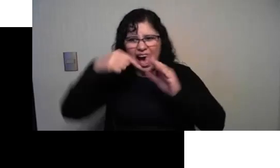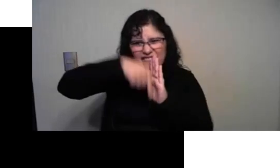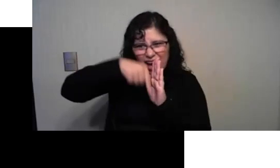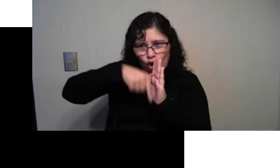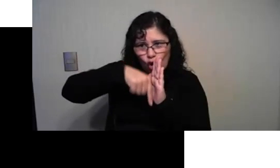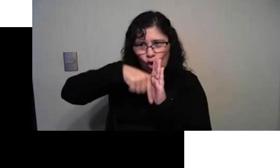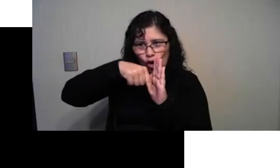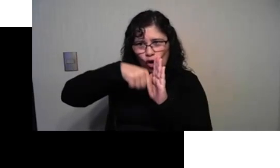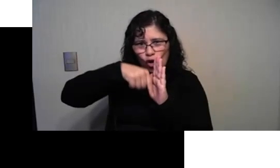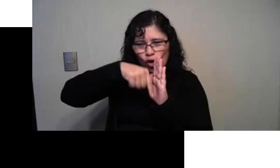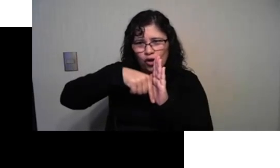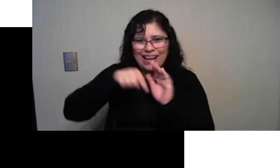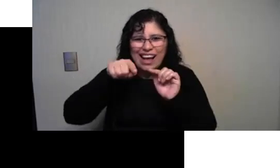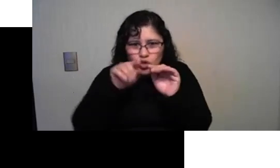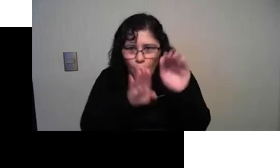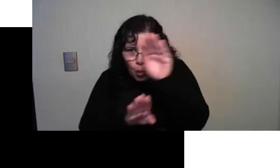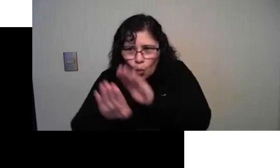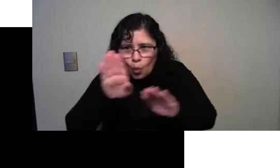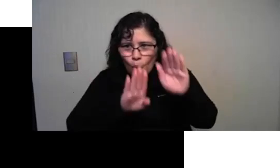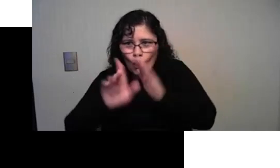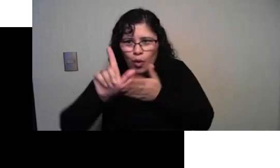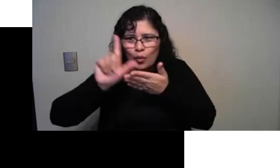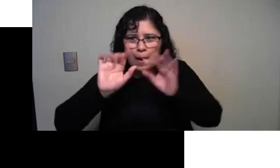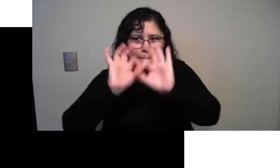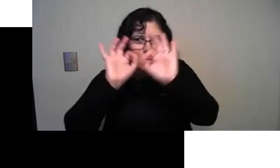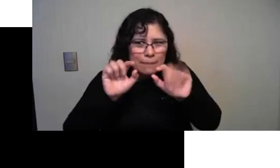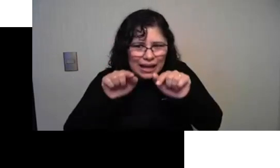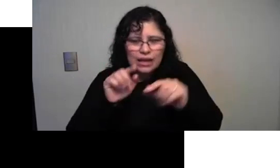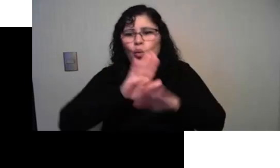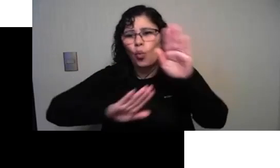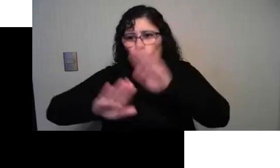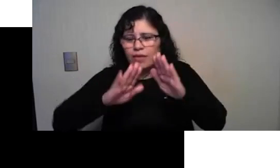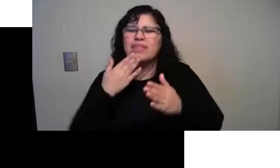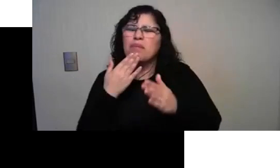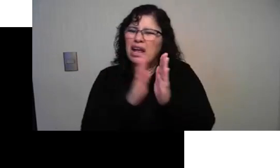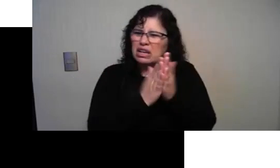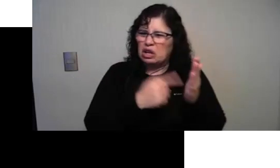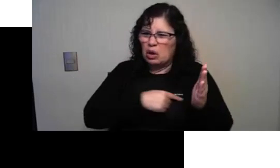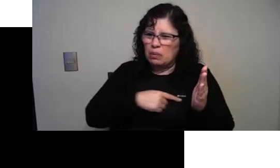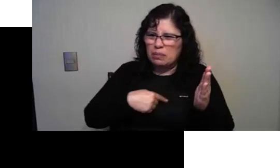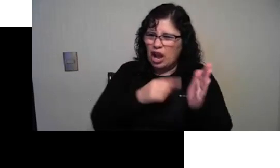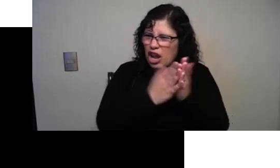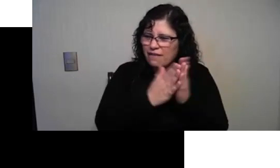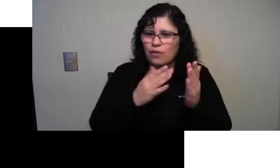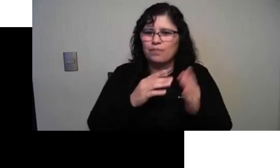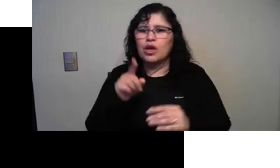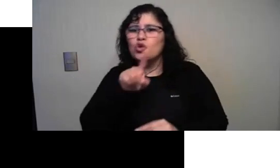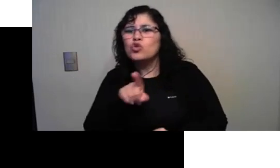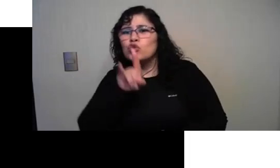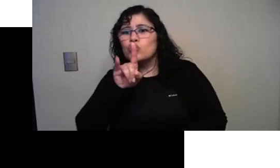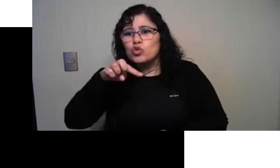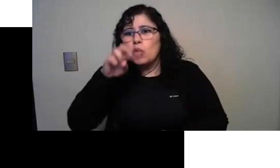protegido y resguardado. Y en la literatura también podrían encontrar estructuras supratentoriales, es decir, que van a